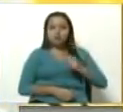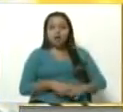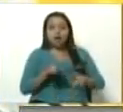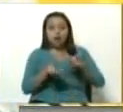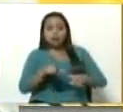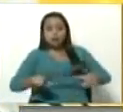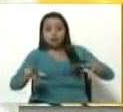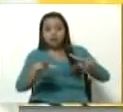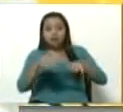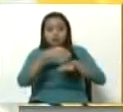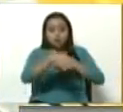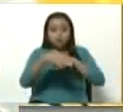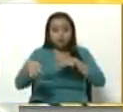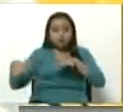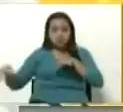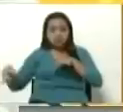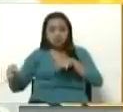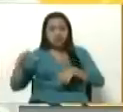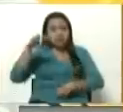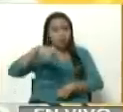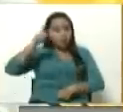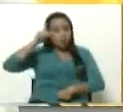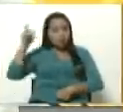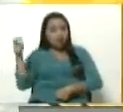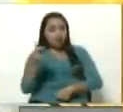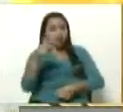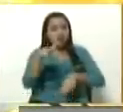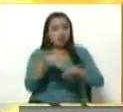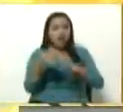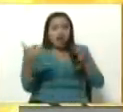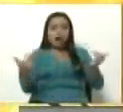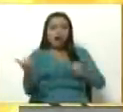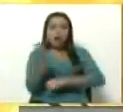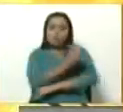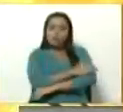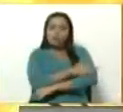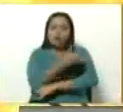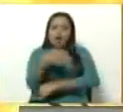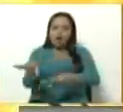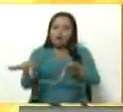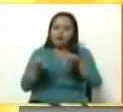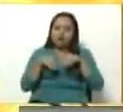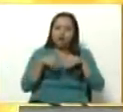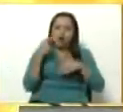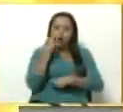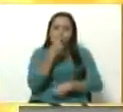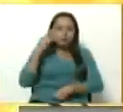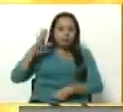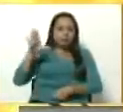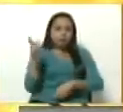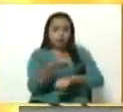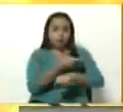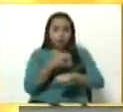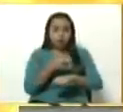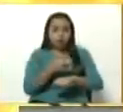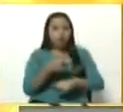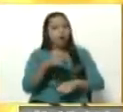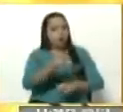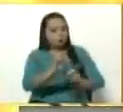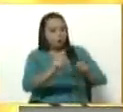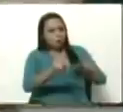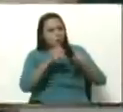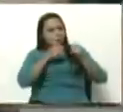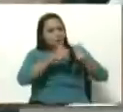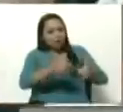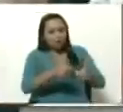estado, a nivel nacional, hoy la oposición va a asumir compromisos de gobierno. Qué bueno